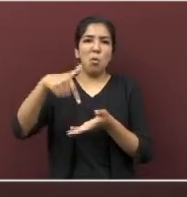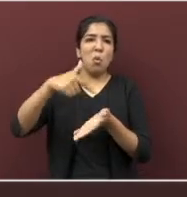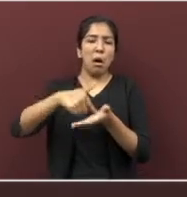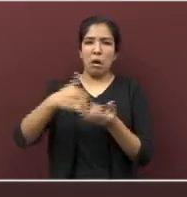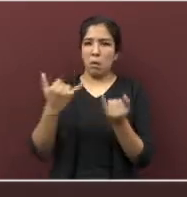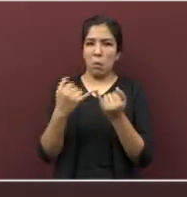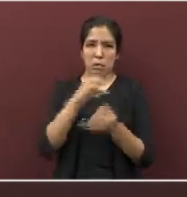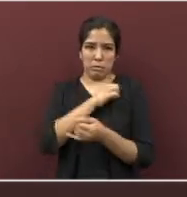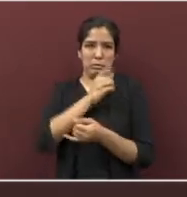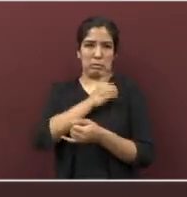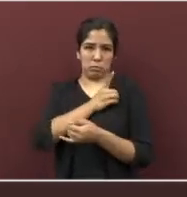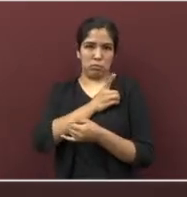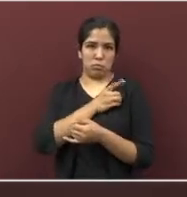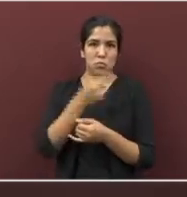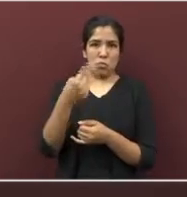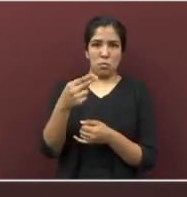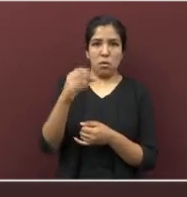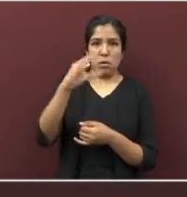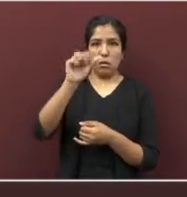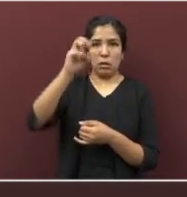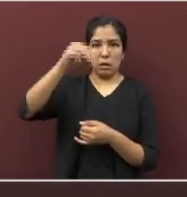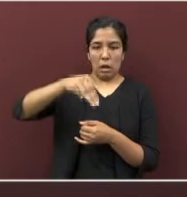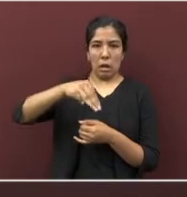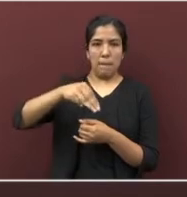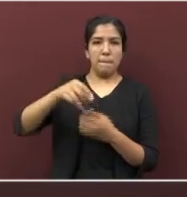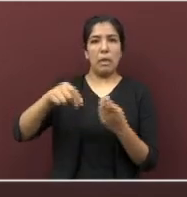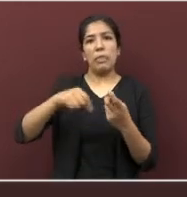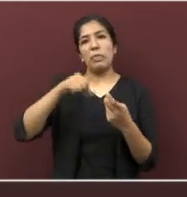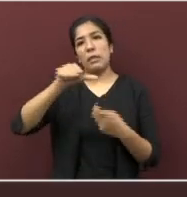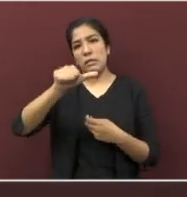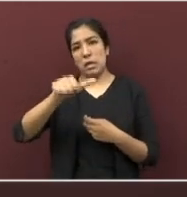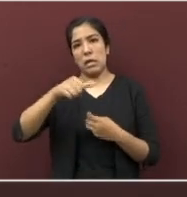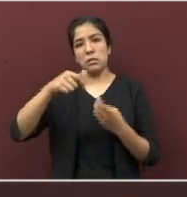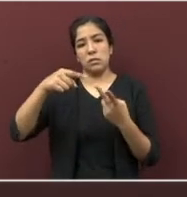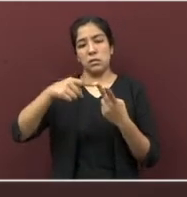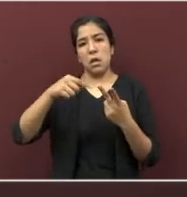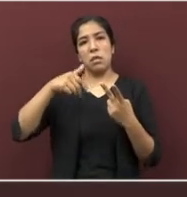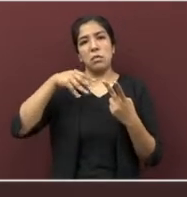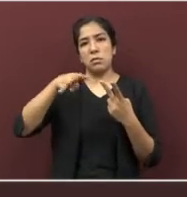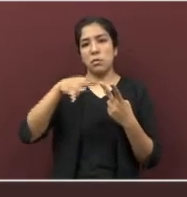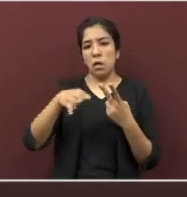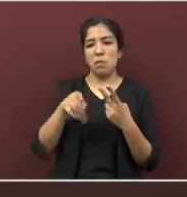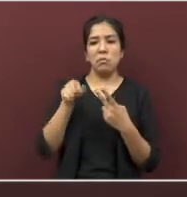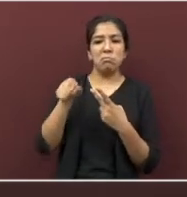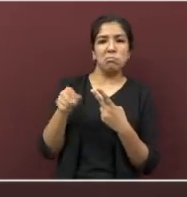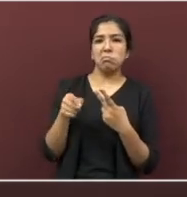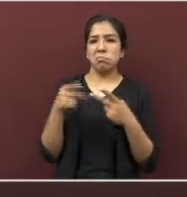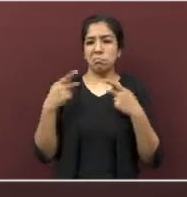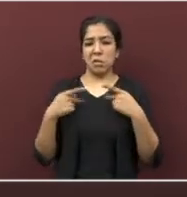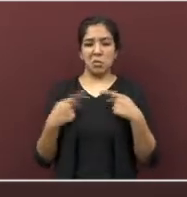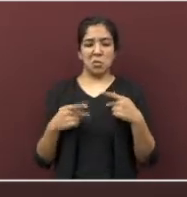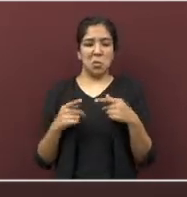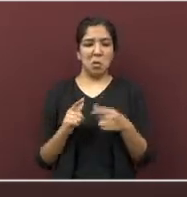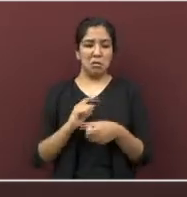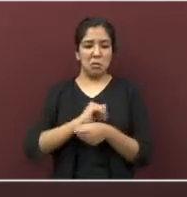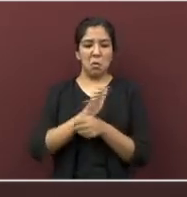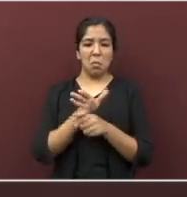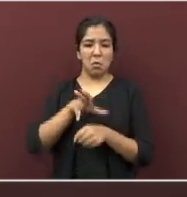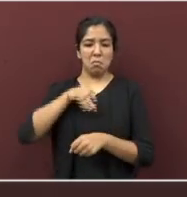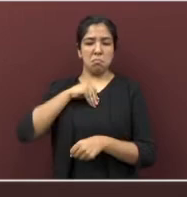médica expandida no registran afortunadamente presencia de pacientes con kobe 19